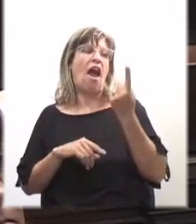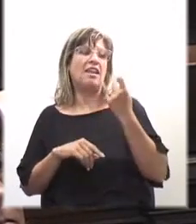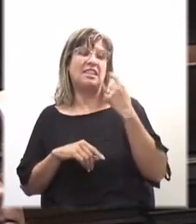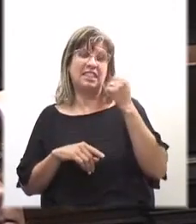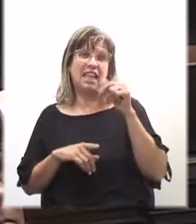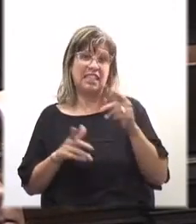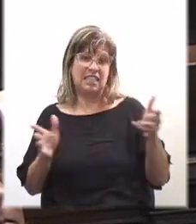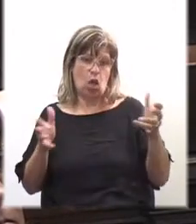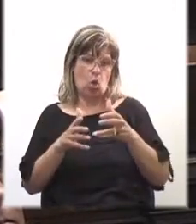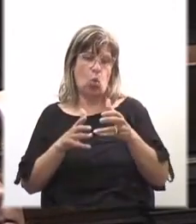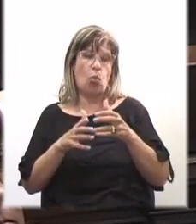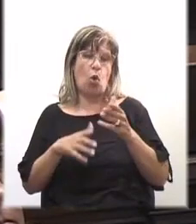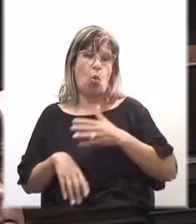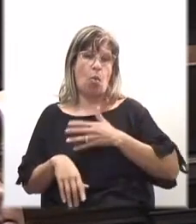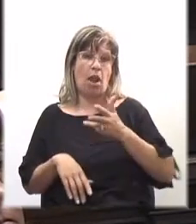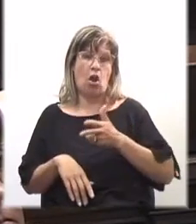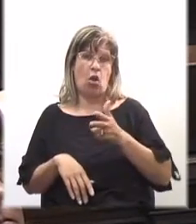grupo humano,